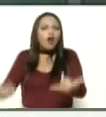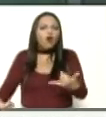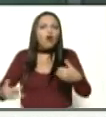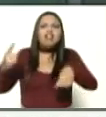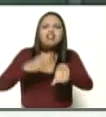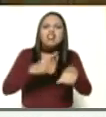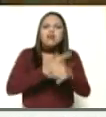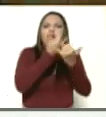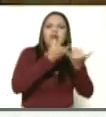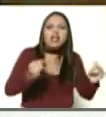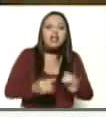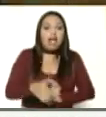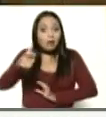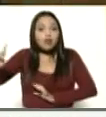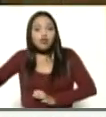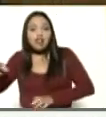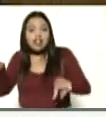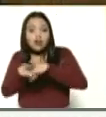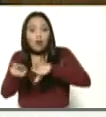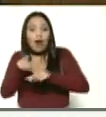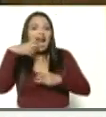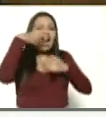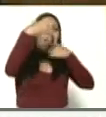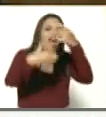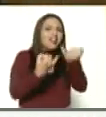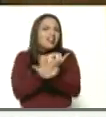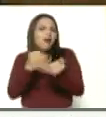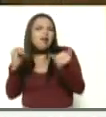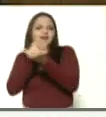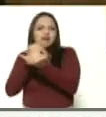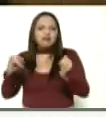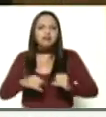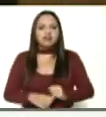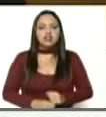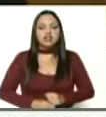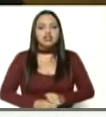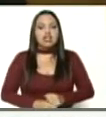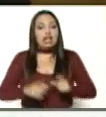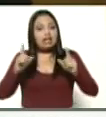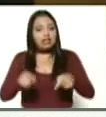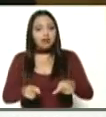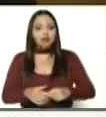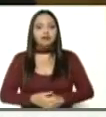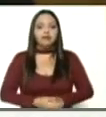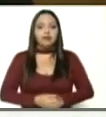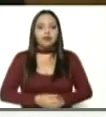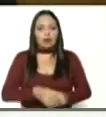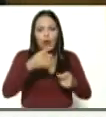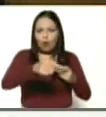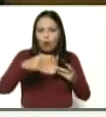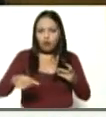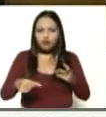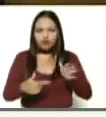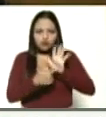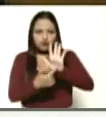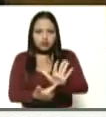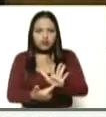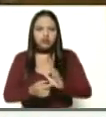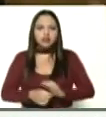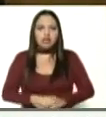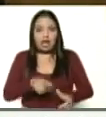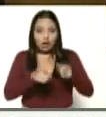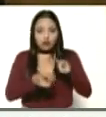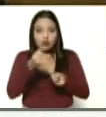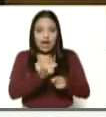la independencia. La gente gritaba ahí. Y sin duda alguna los otros elementos que se expresan allí. Otros que ya estaban